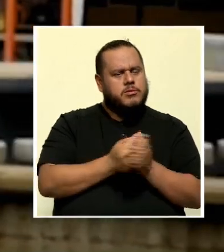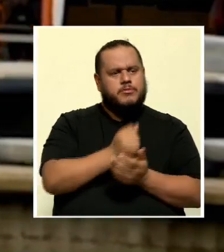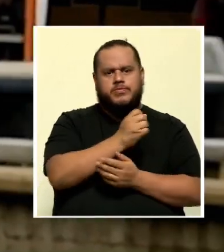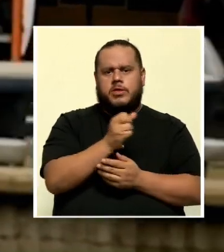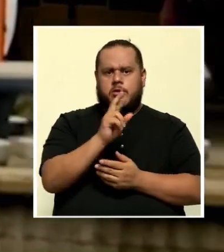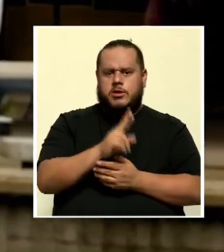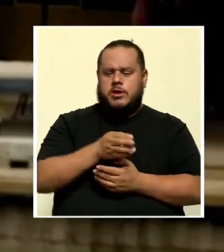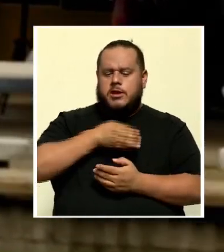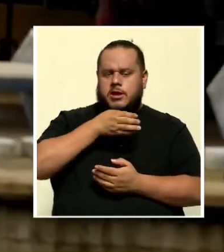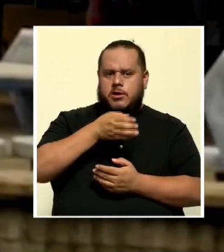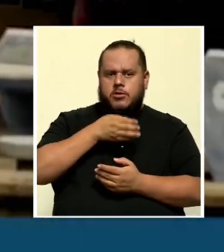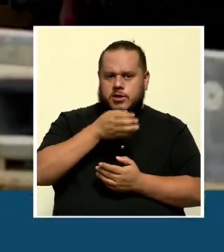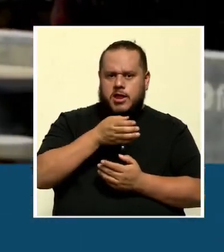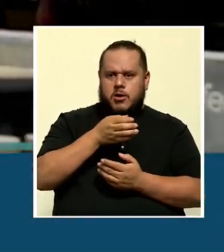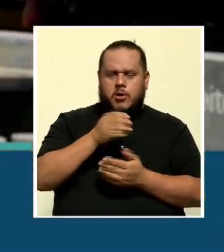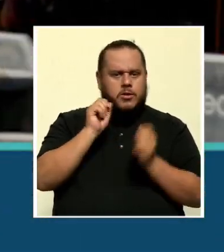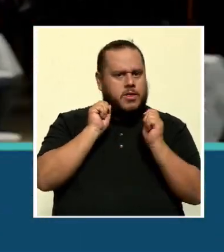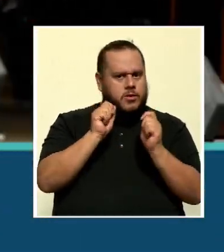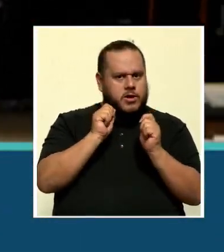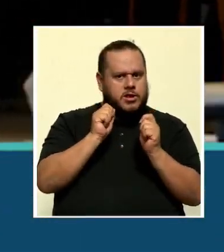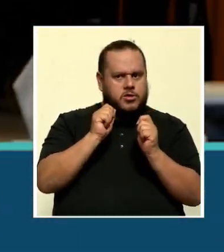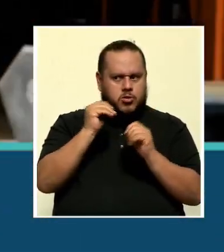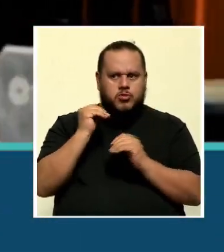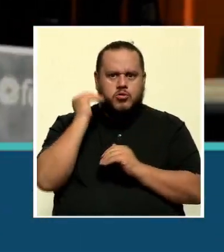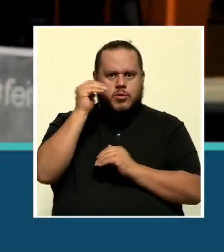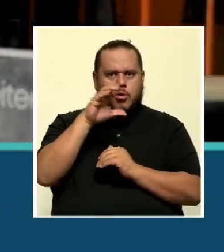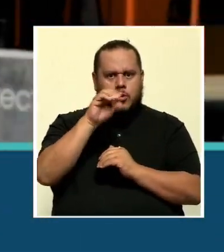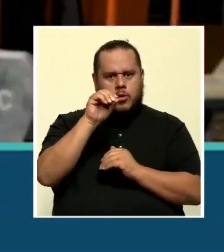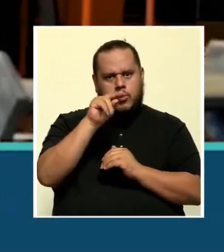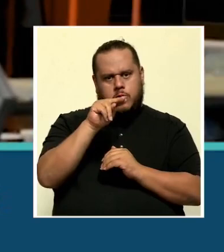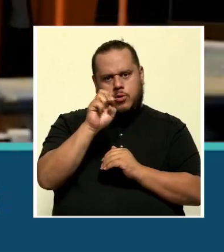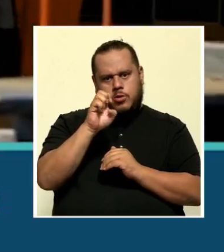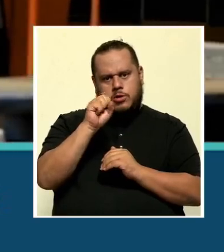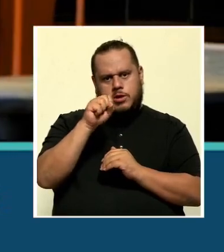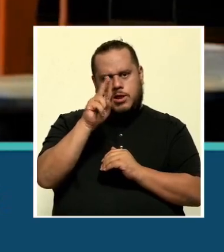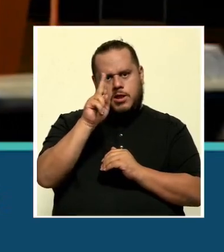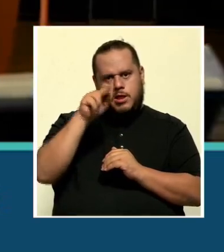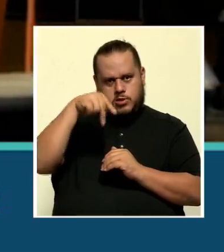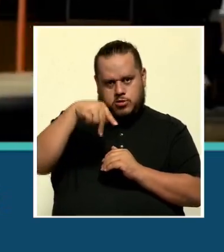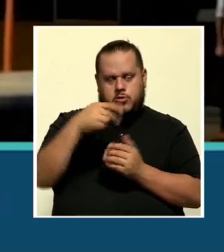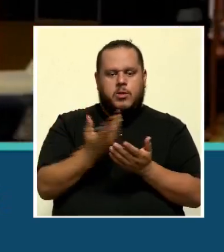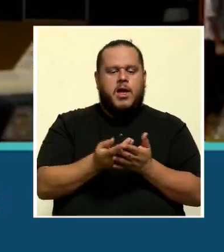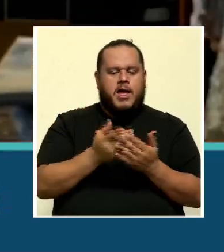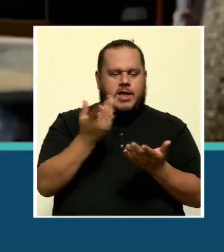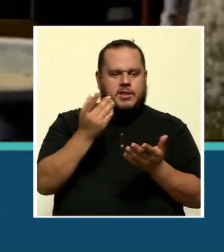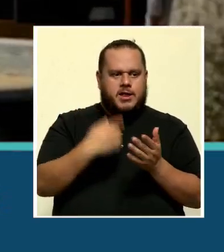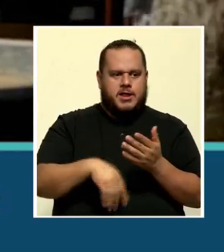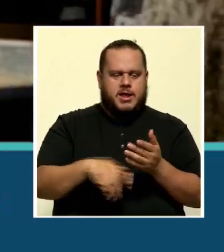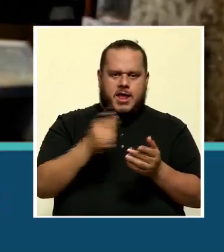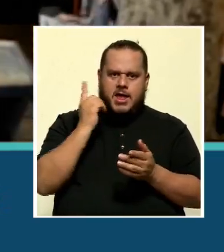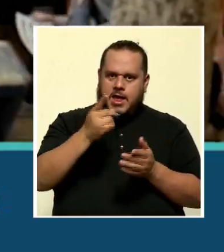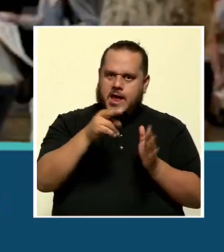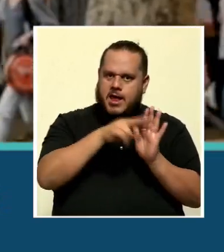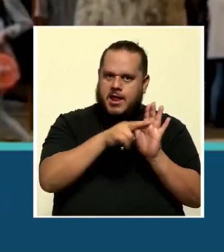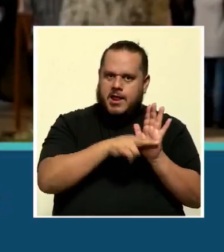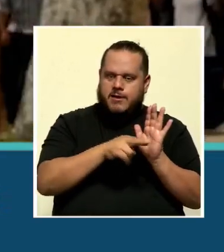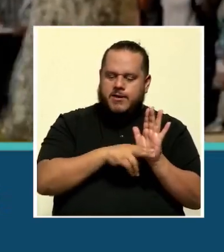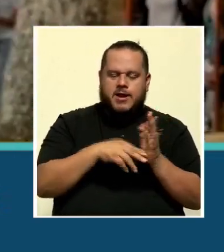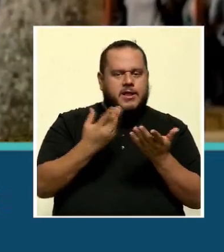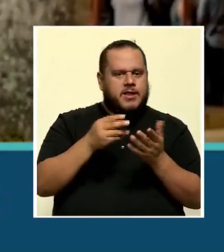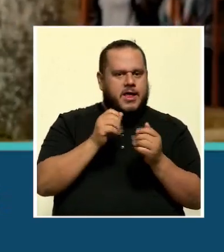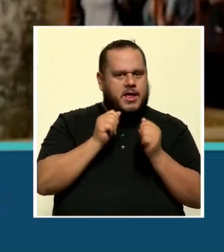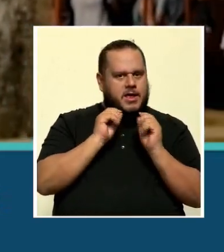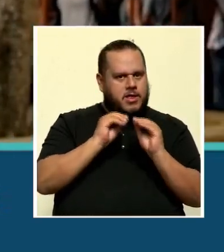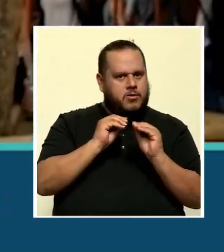el Consejo de Educación Superior, CONESUB, es el encargado de legislar en materia de educación privada. Ellos aprueban las carreras